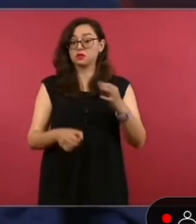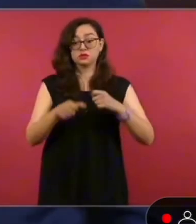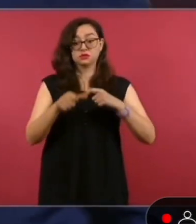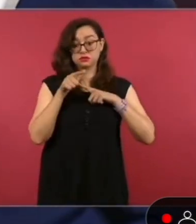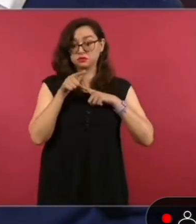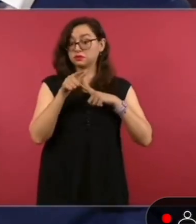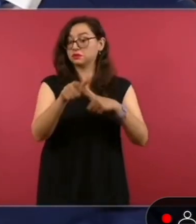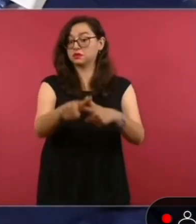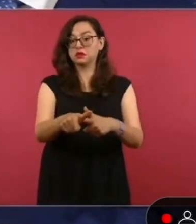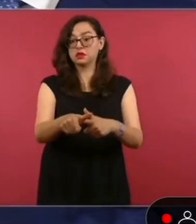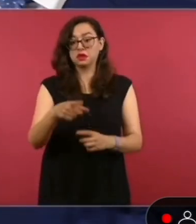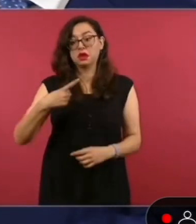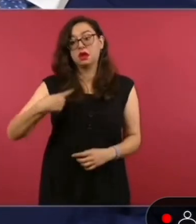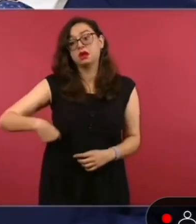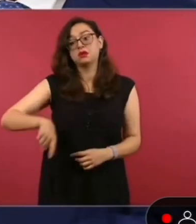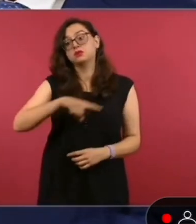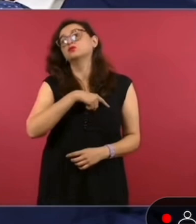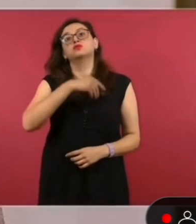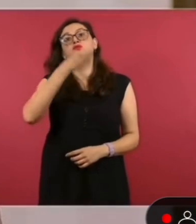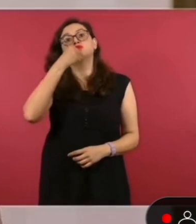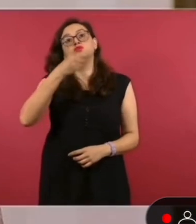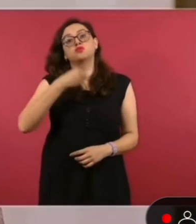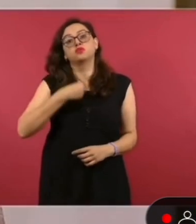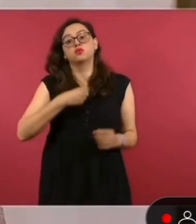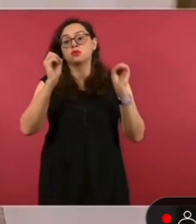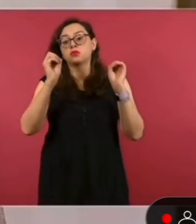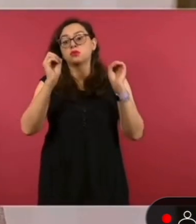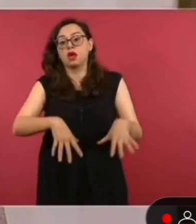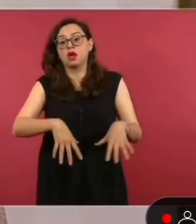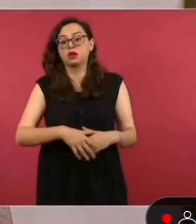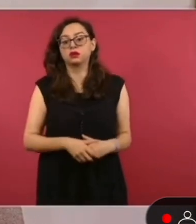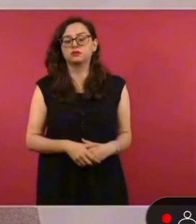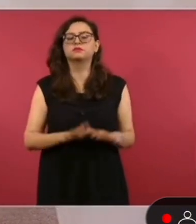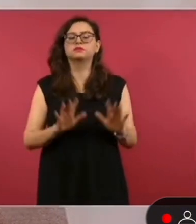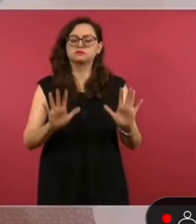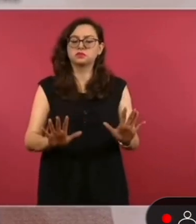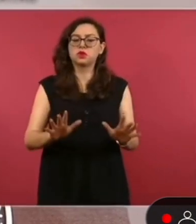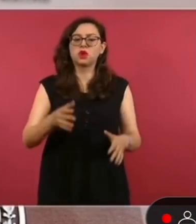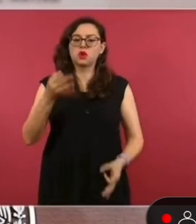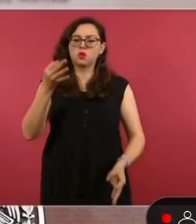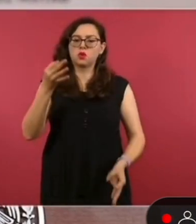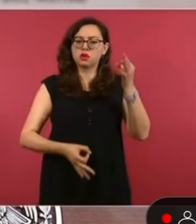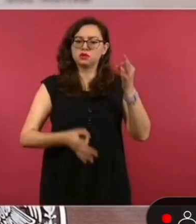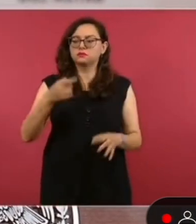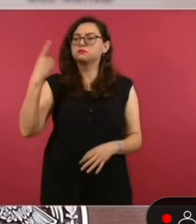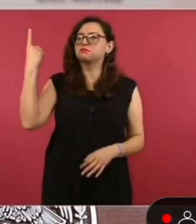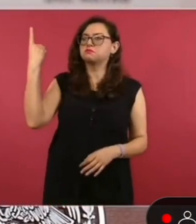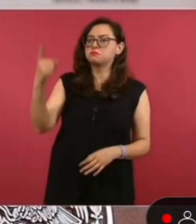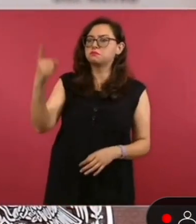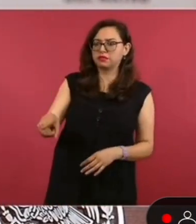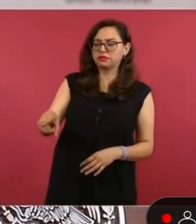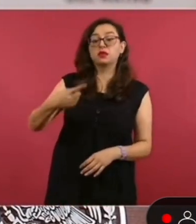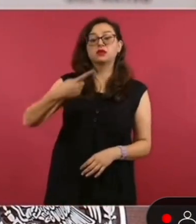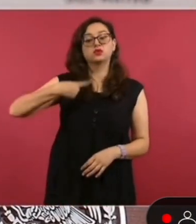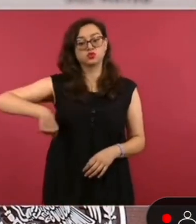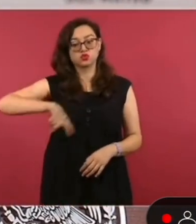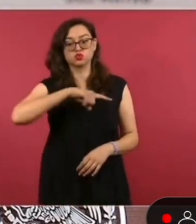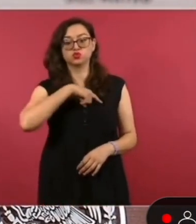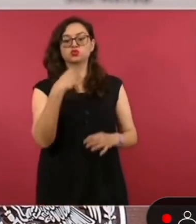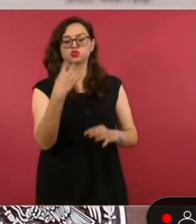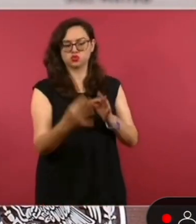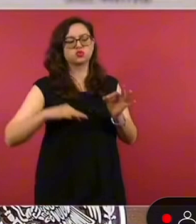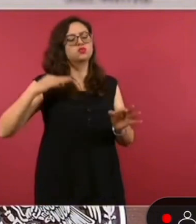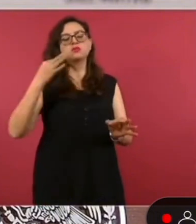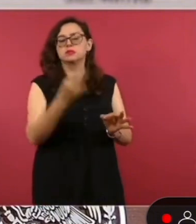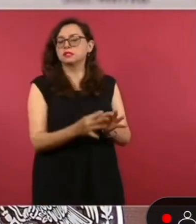sí combates la corrupción, porque no dejas pasar ninguna de esos conservadores corruptos. Hay